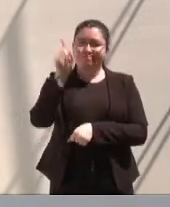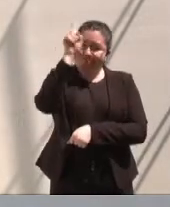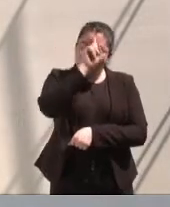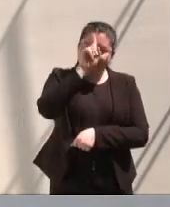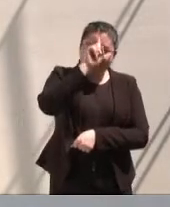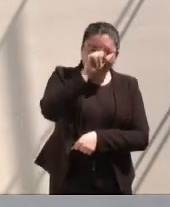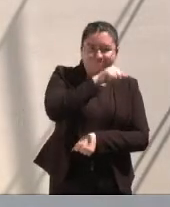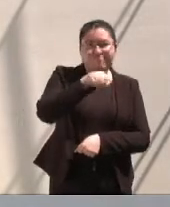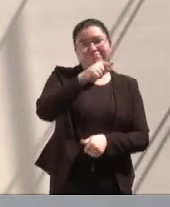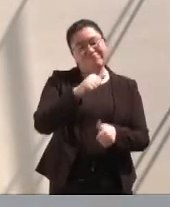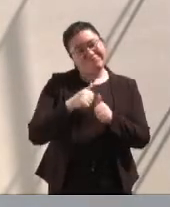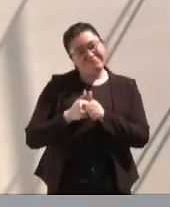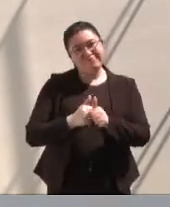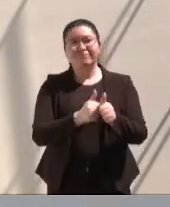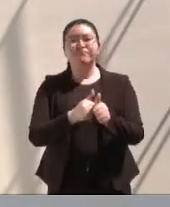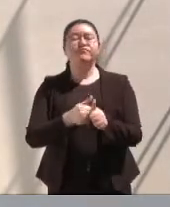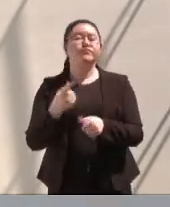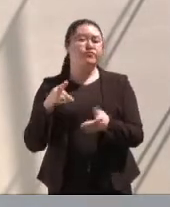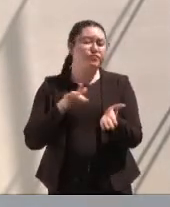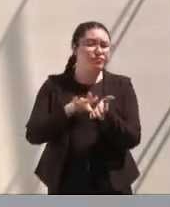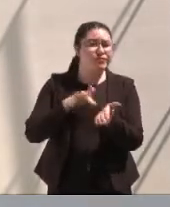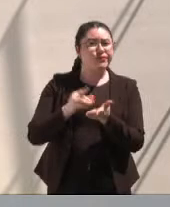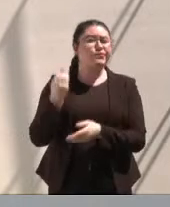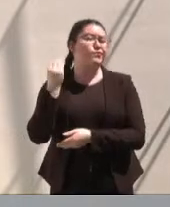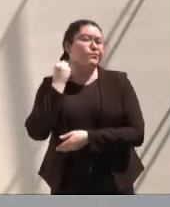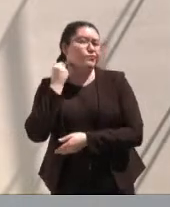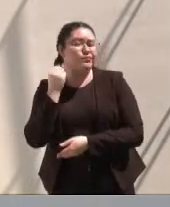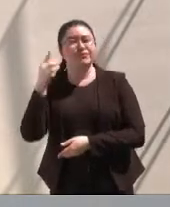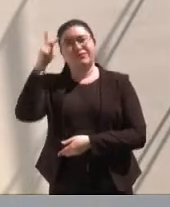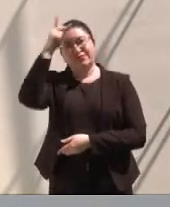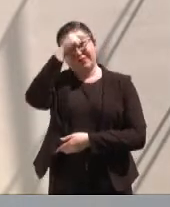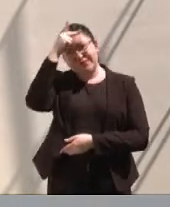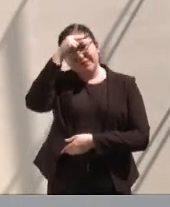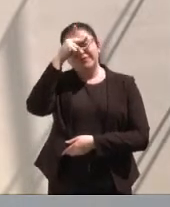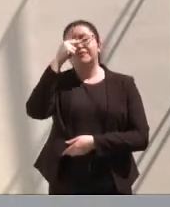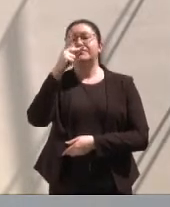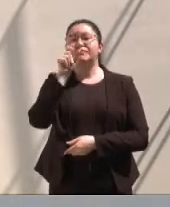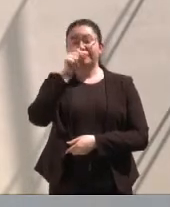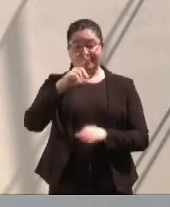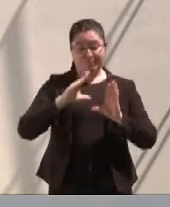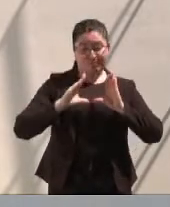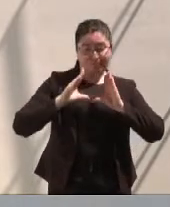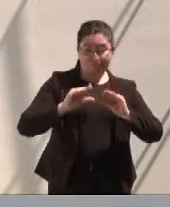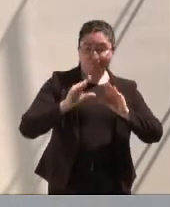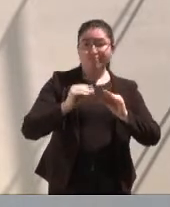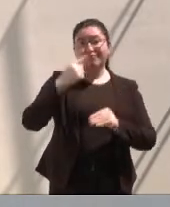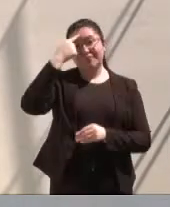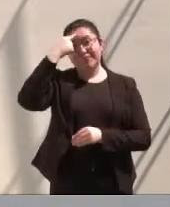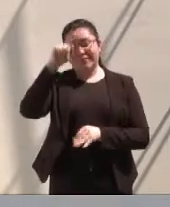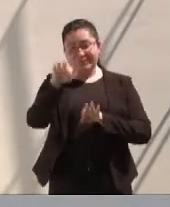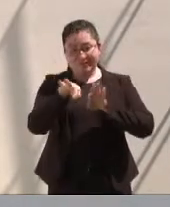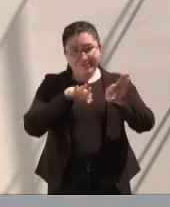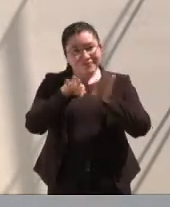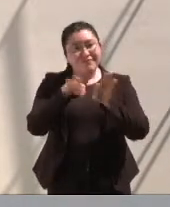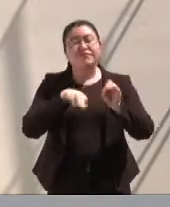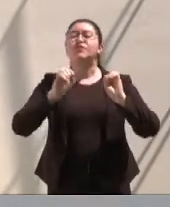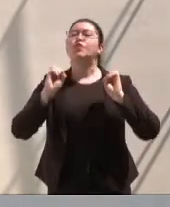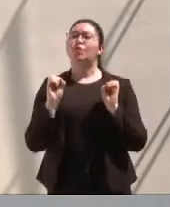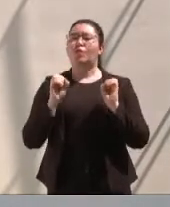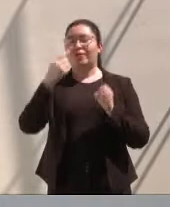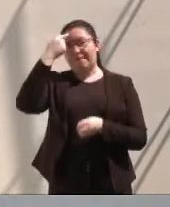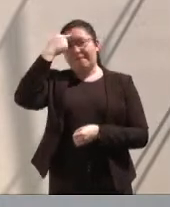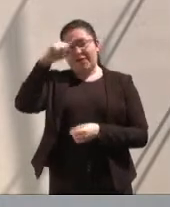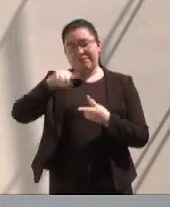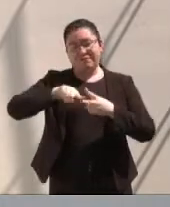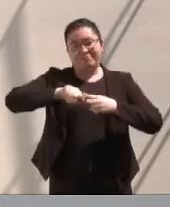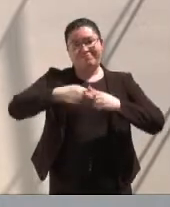y acompañamiento legal, apoyo psicológico especializado, además de capacitación para el empleo o para emprender